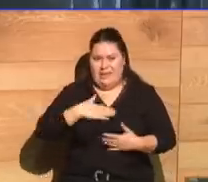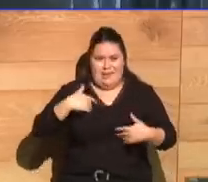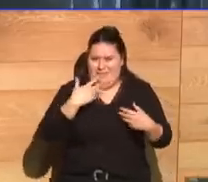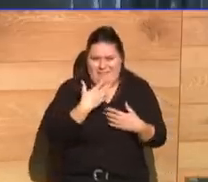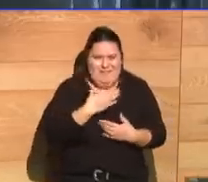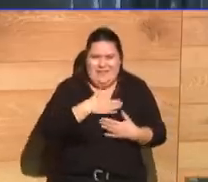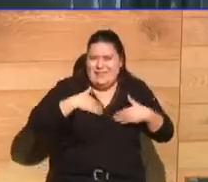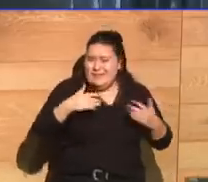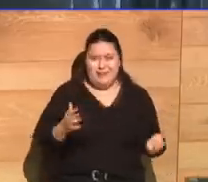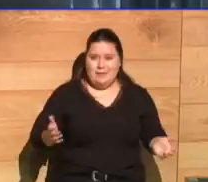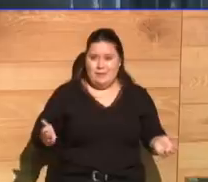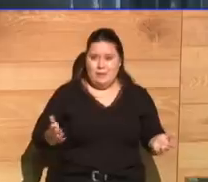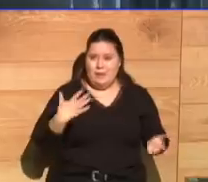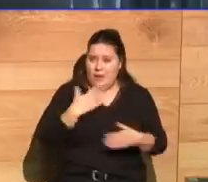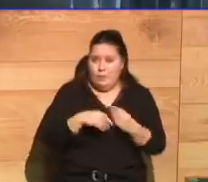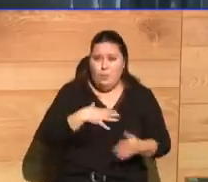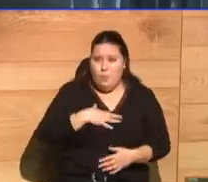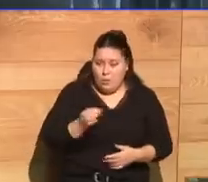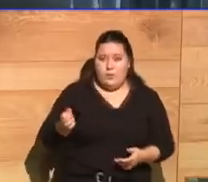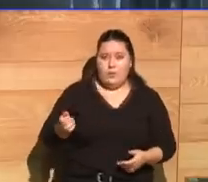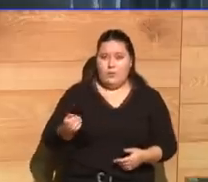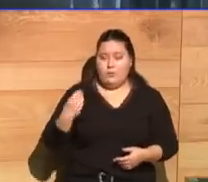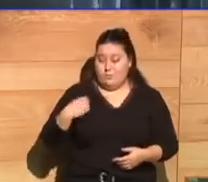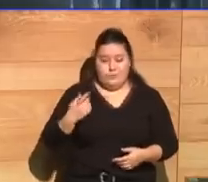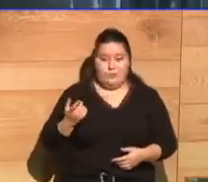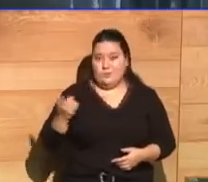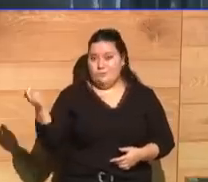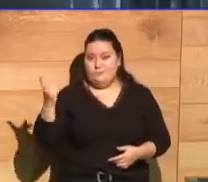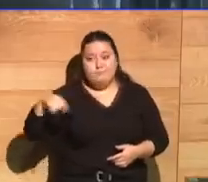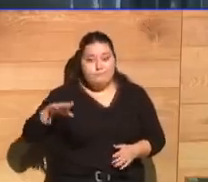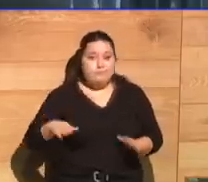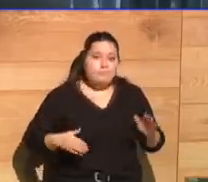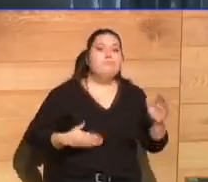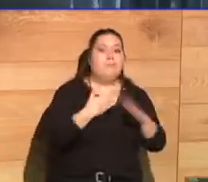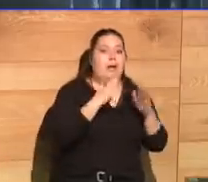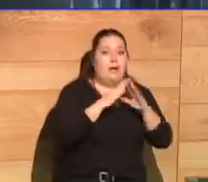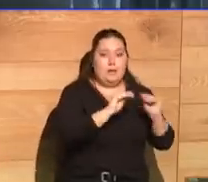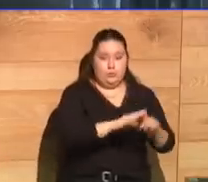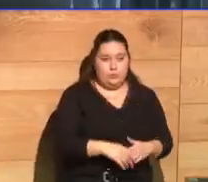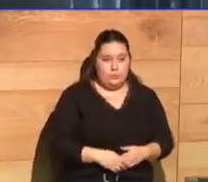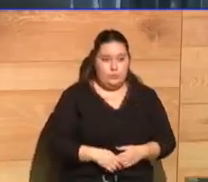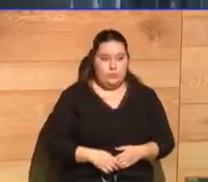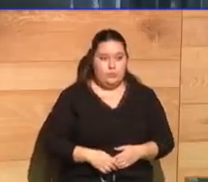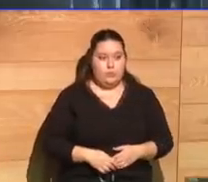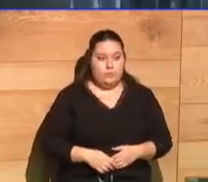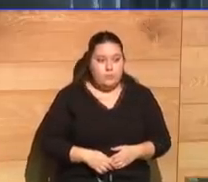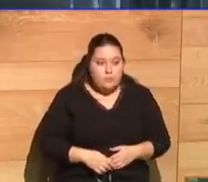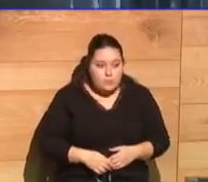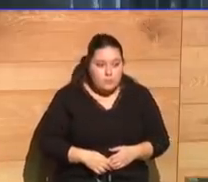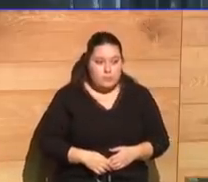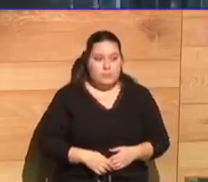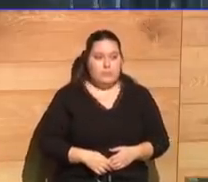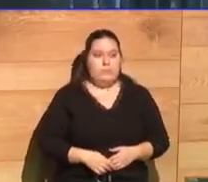quisiera. Así que ellos se marchan a casa de Marlon Brando a ver si le atachan al proyecto. ¿Va Mario Puzo? ¿Atachan? Sí, ¿atachan?